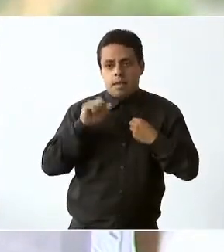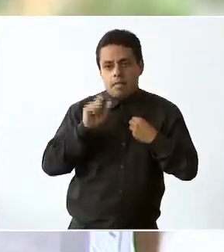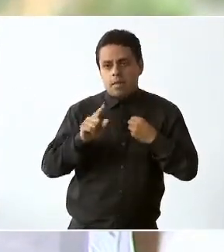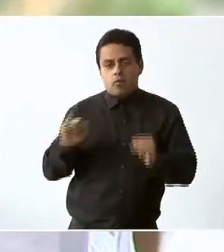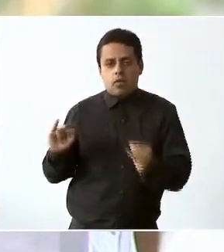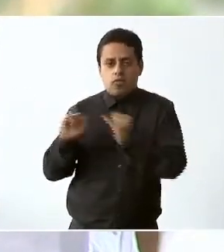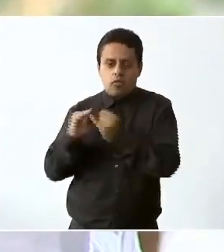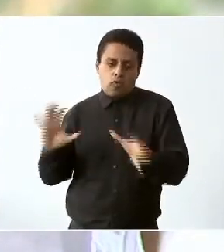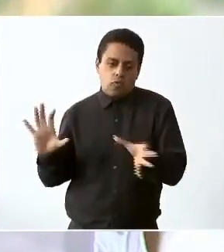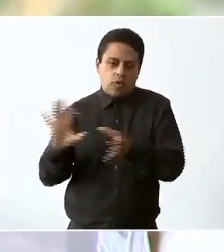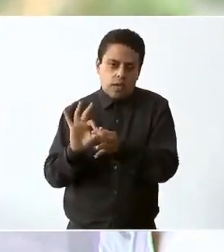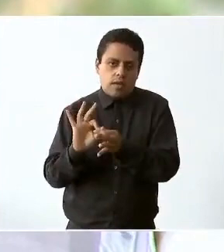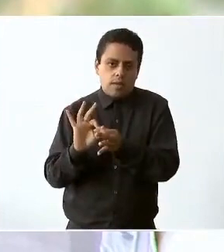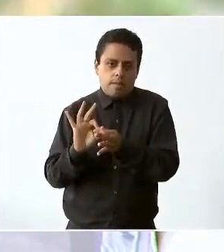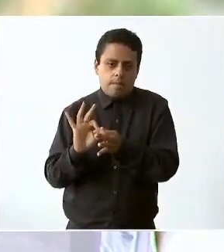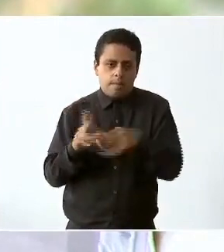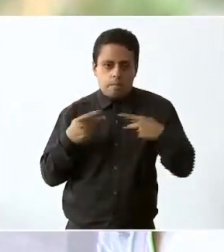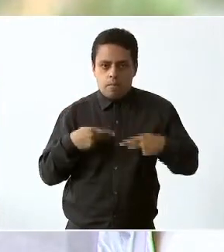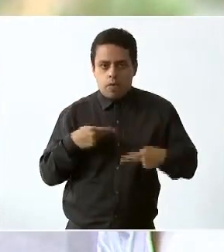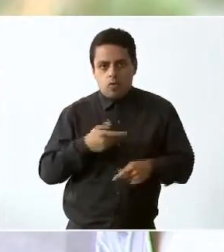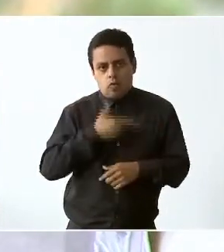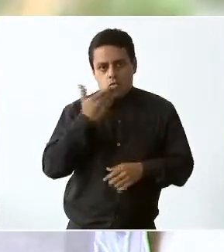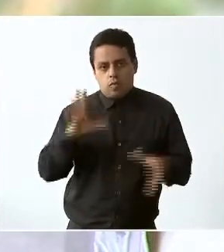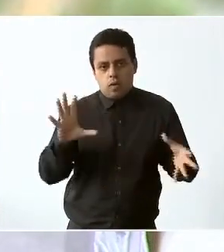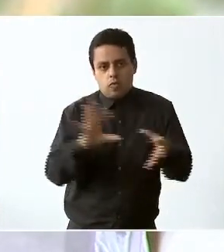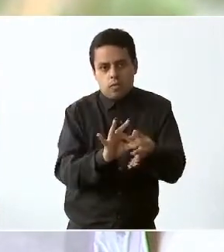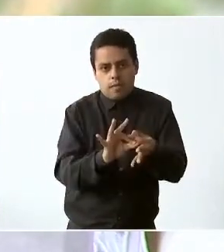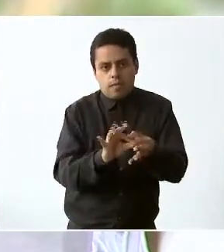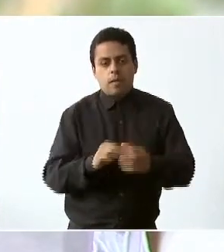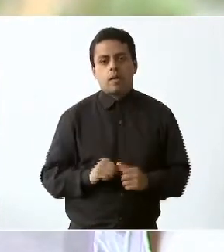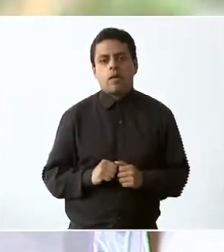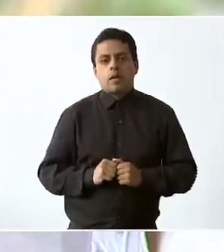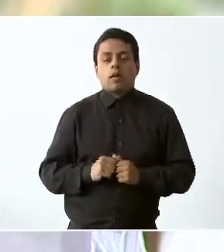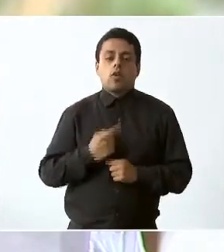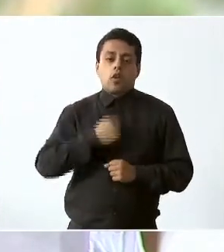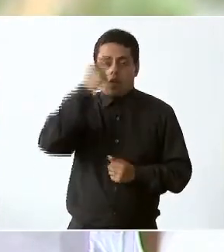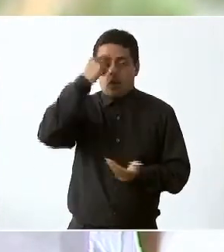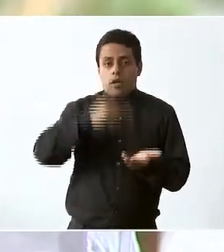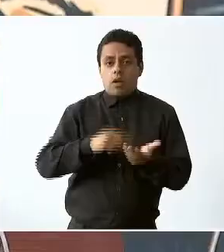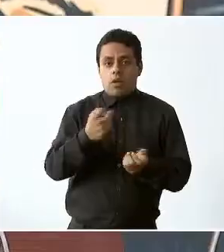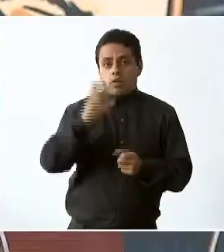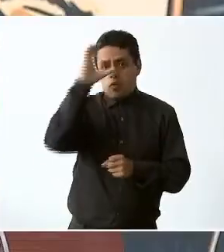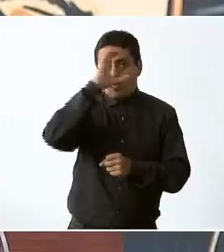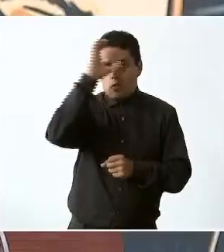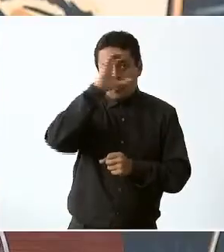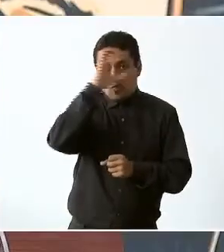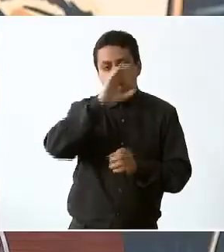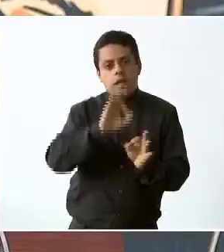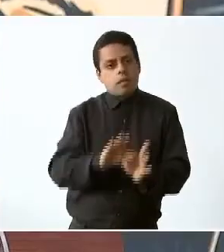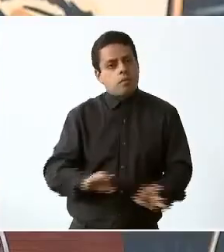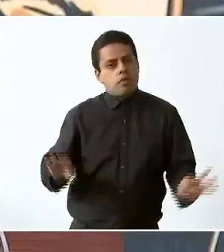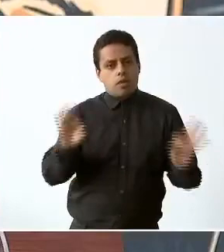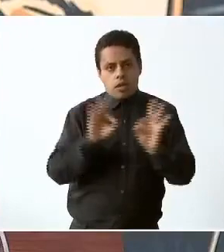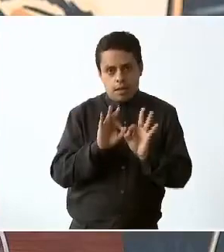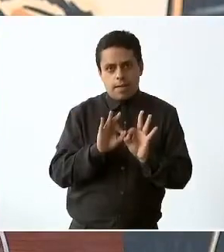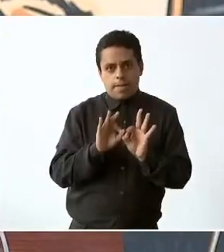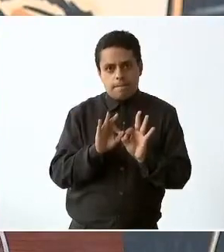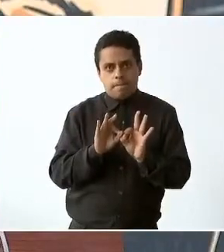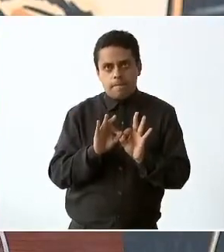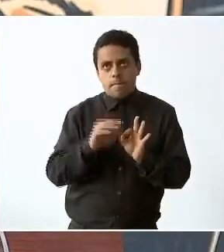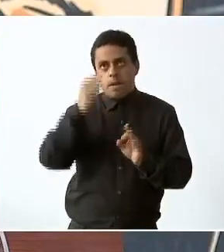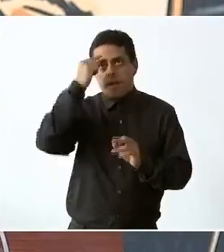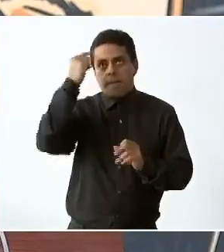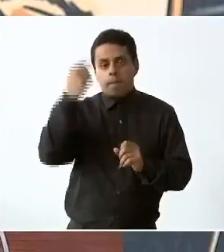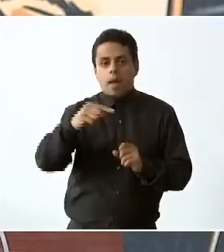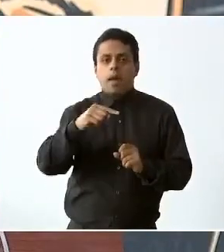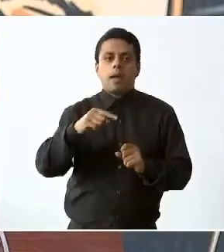instituciones. Creo que esa es la labor de una apuesta cultural entendida como defensa de